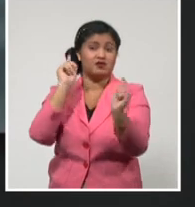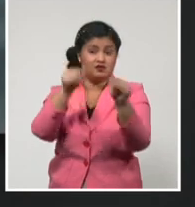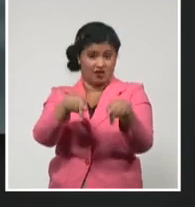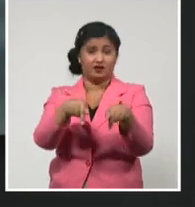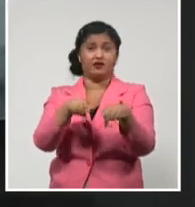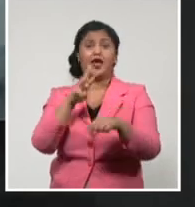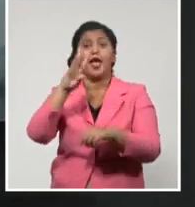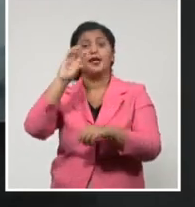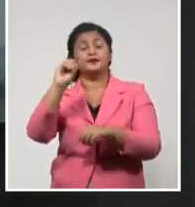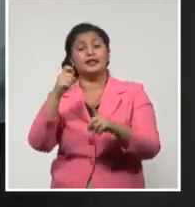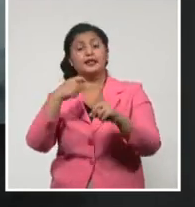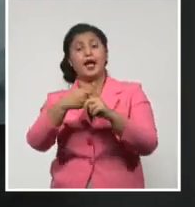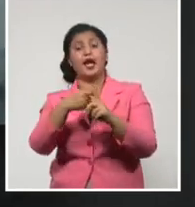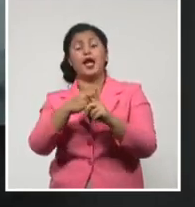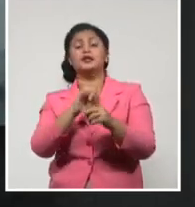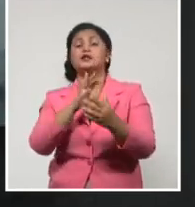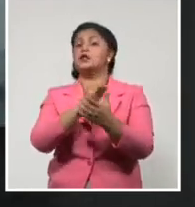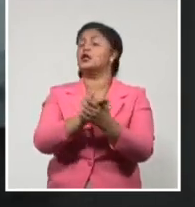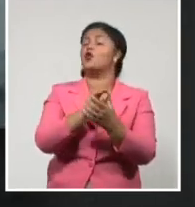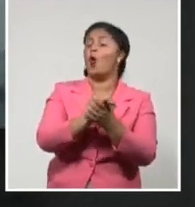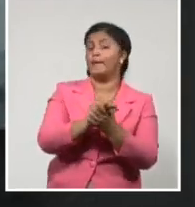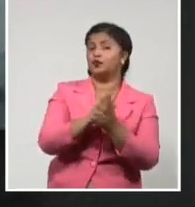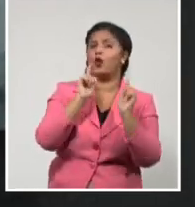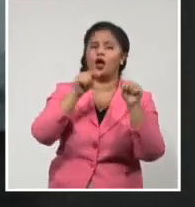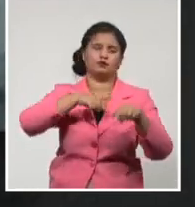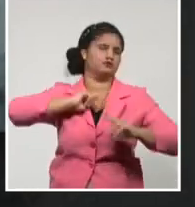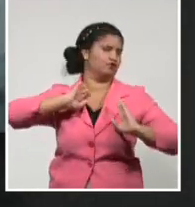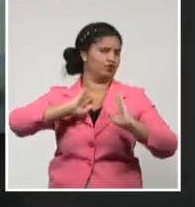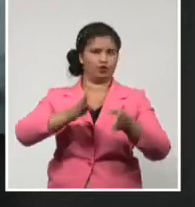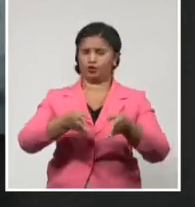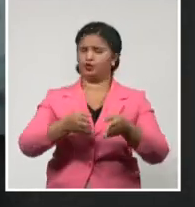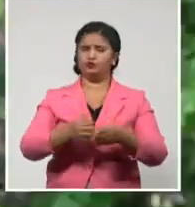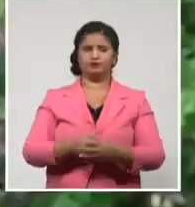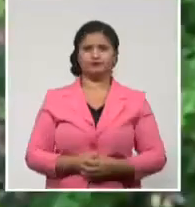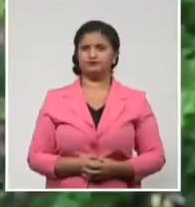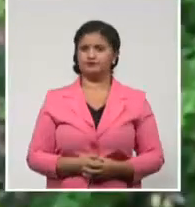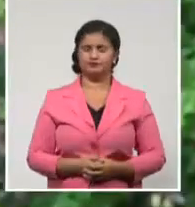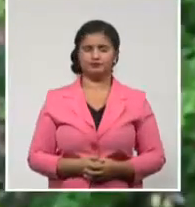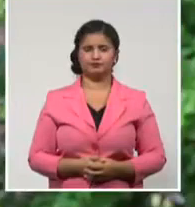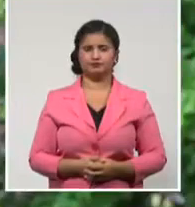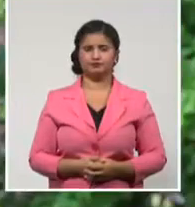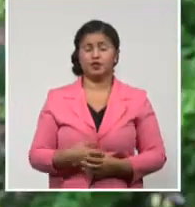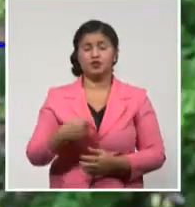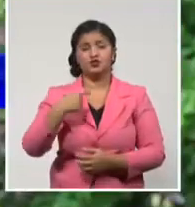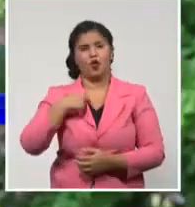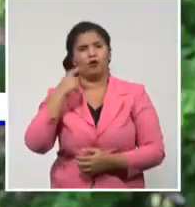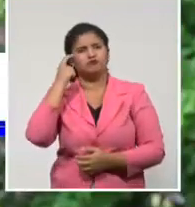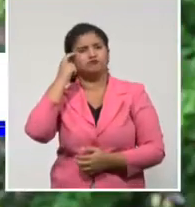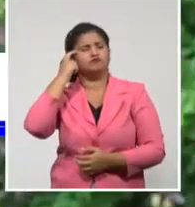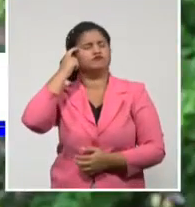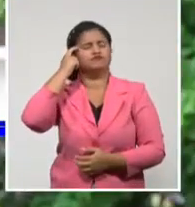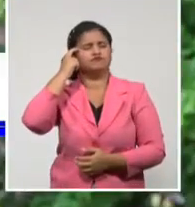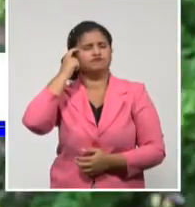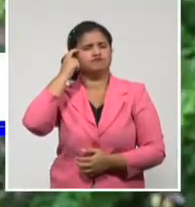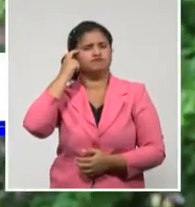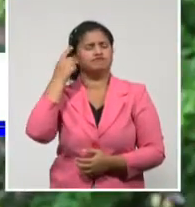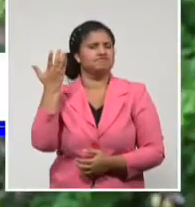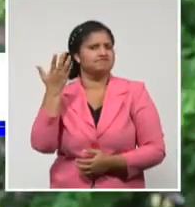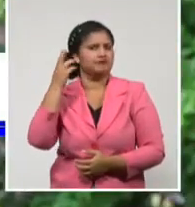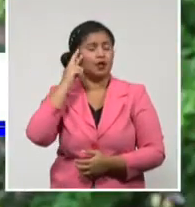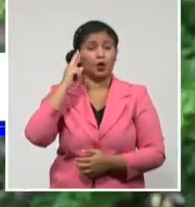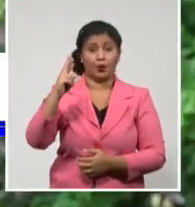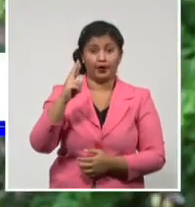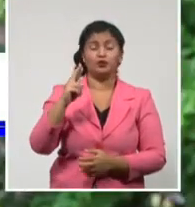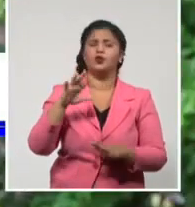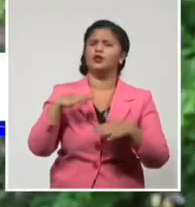30 kilómetros de menongue en el 4 de enero murió pero recibimos la noticia 7 de